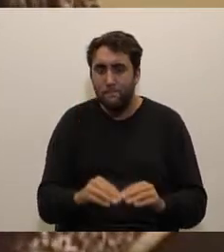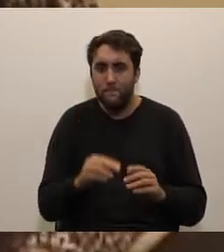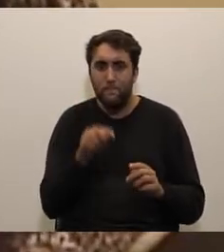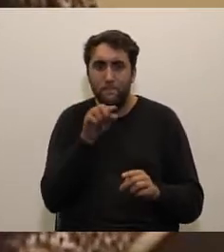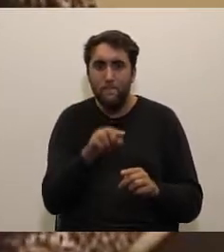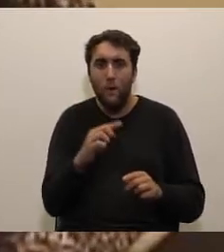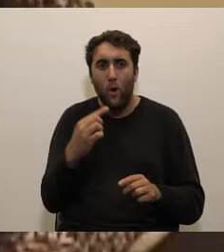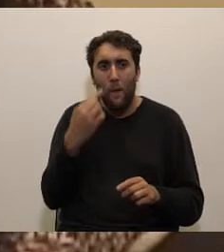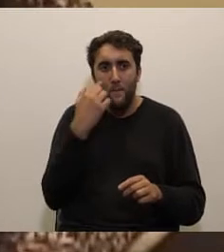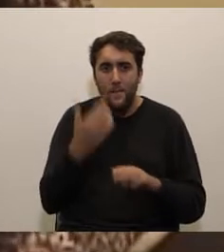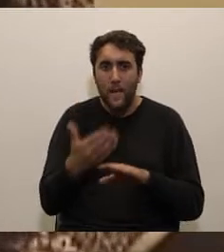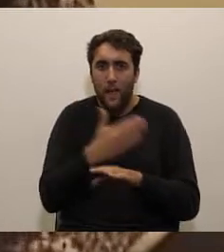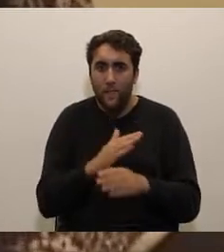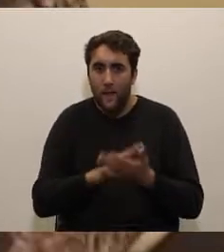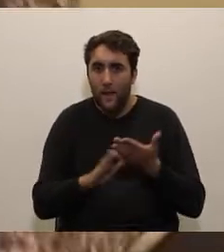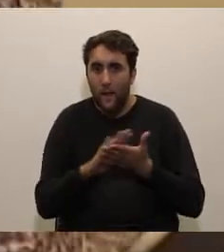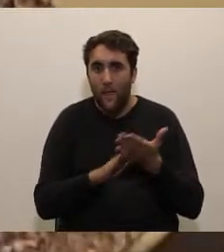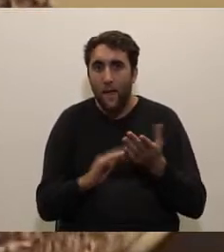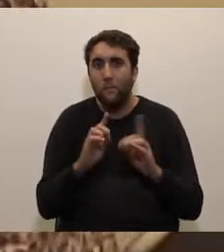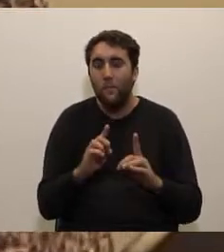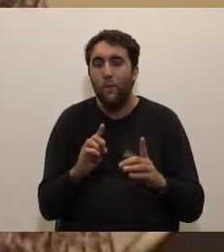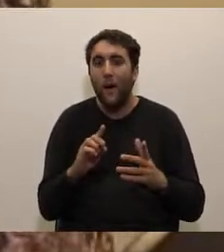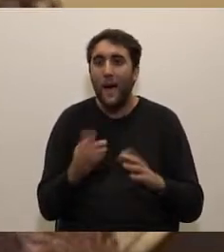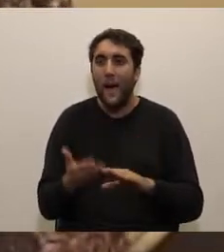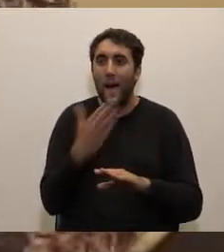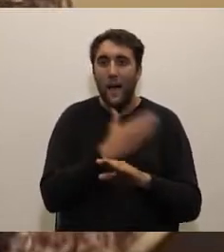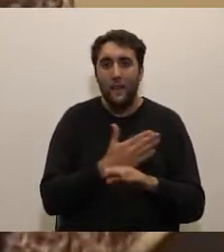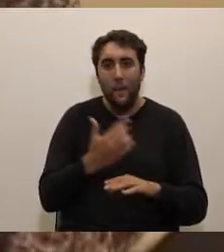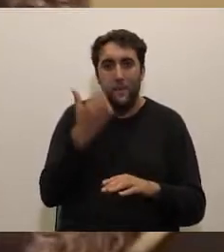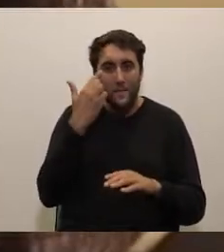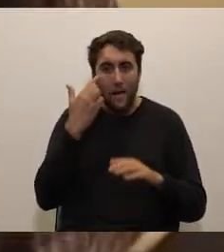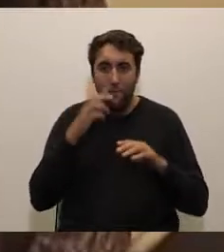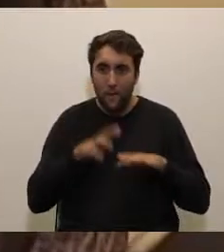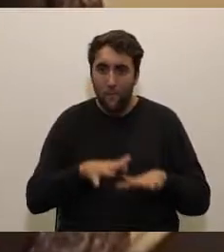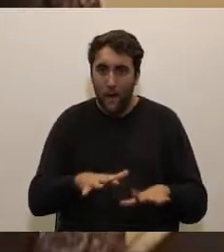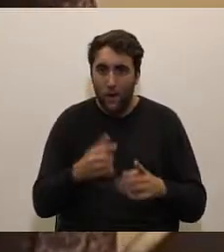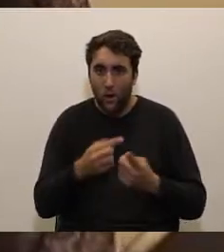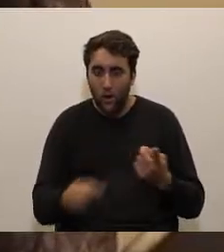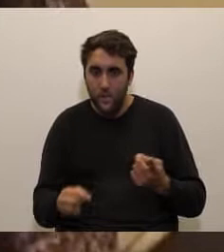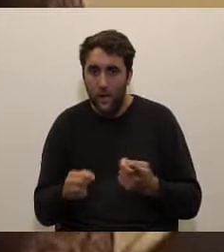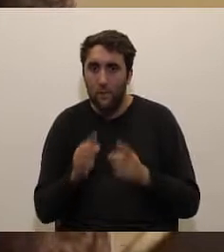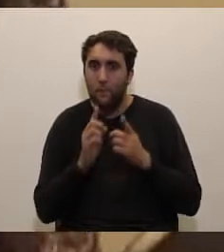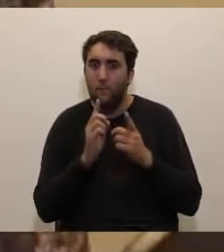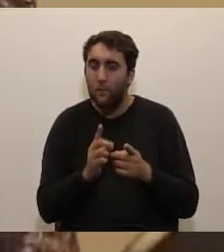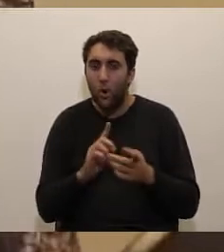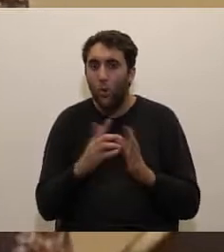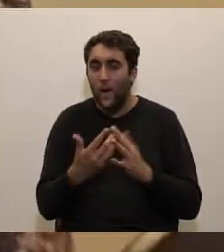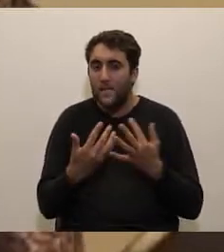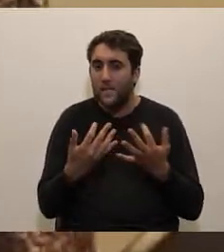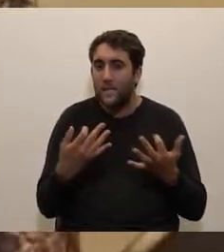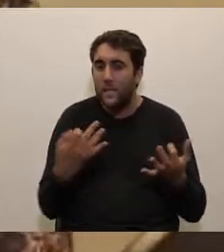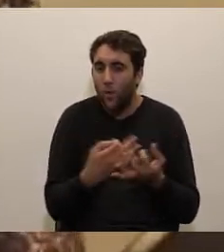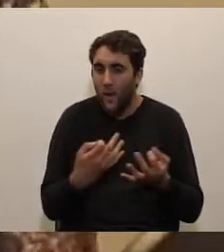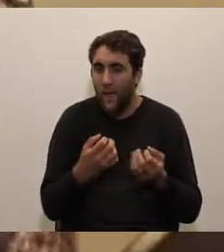sin, digamos, hacer una elaboración previa, creo que es garantía, no es ninguna garantía